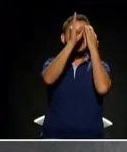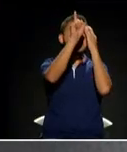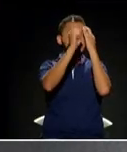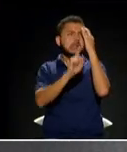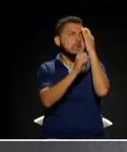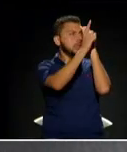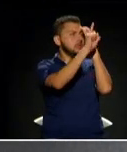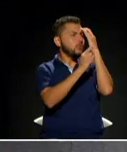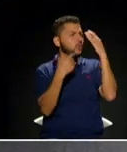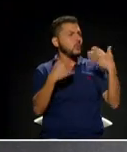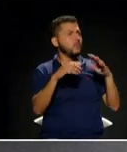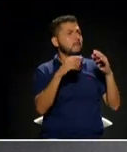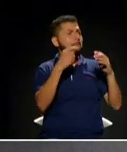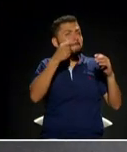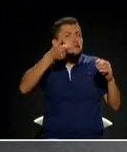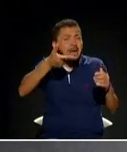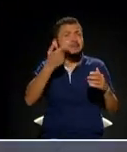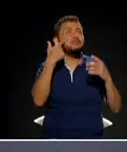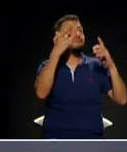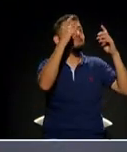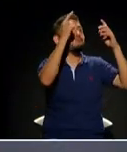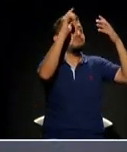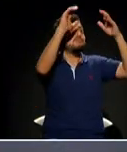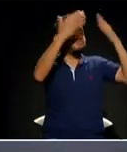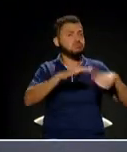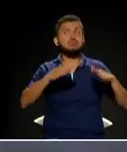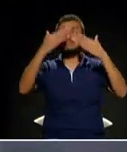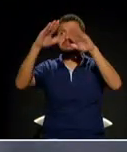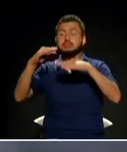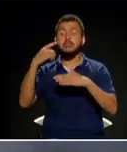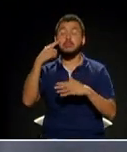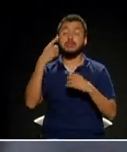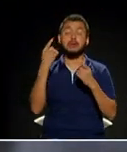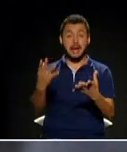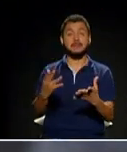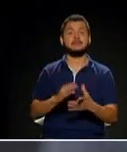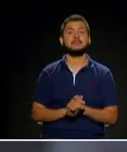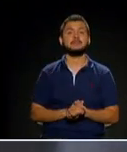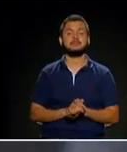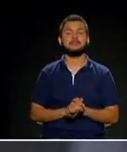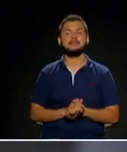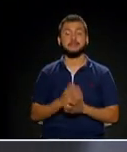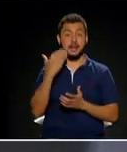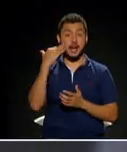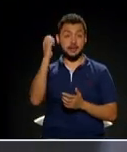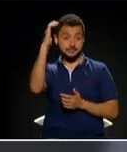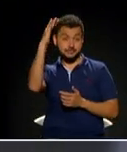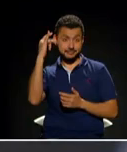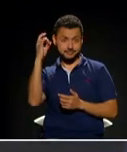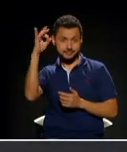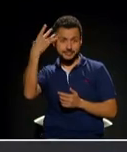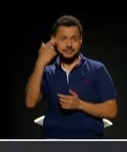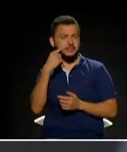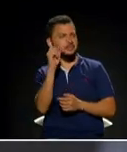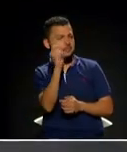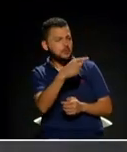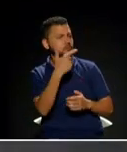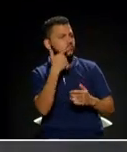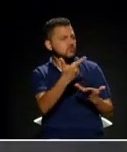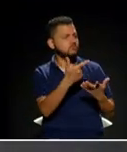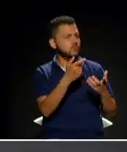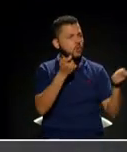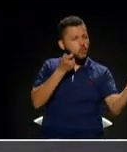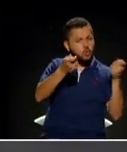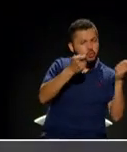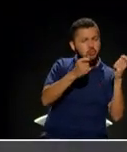puntualmente cómo sería ese control con qué herramientas o con qué acciones puntuales sería ese control con las curadurías r